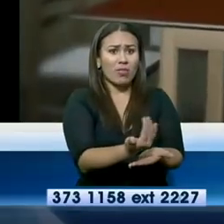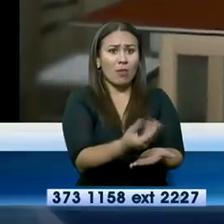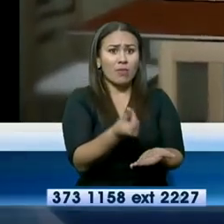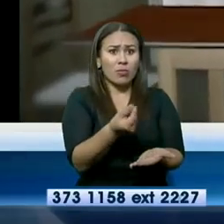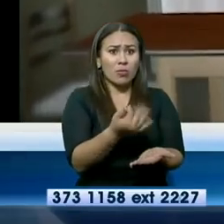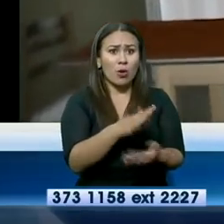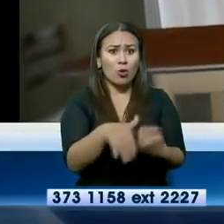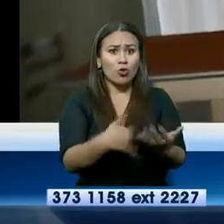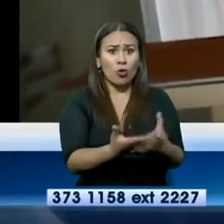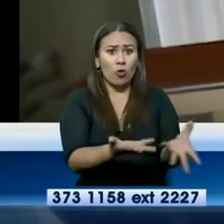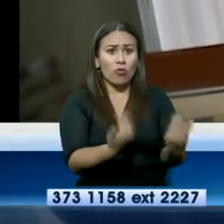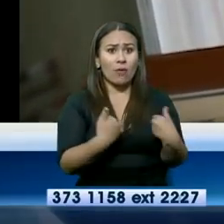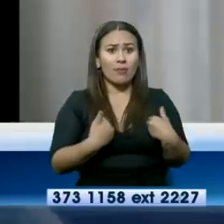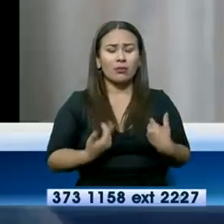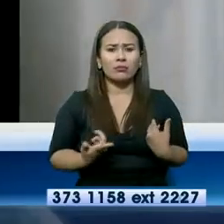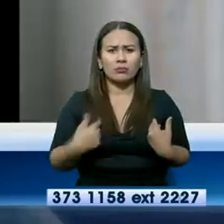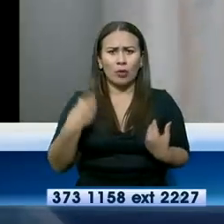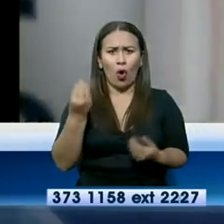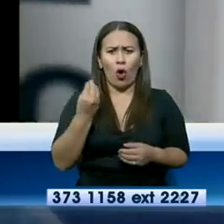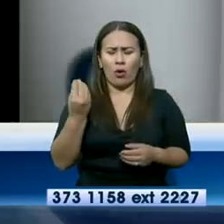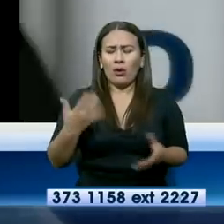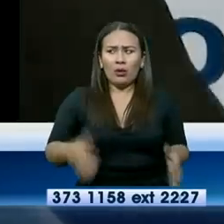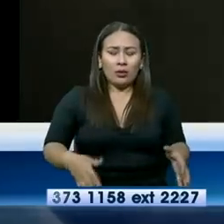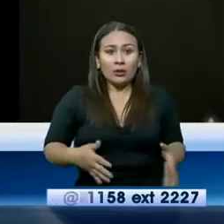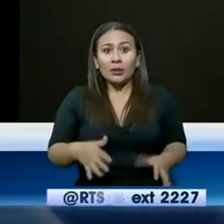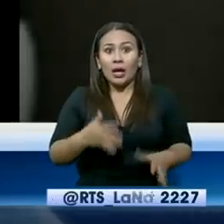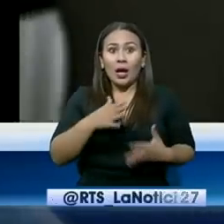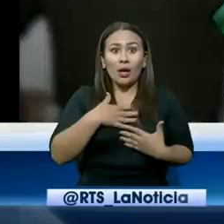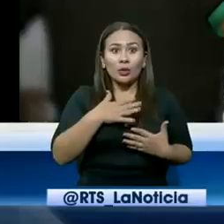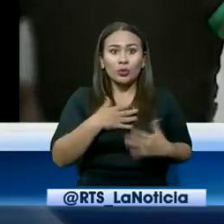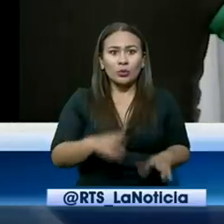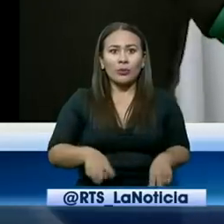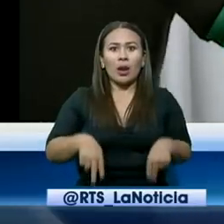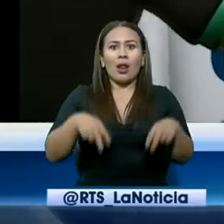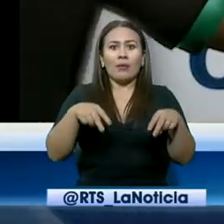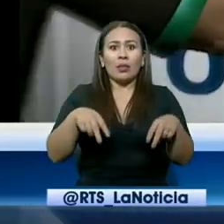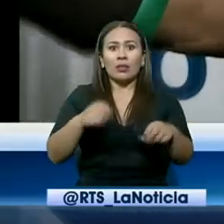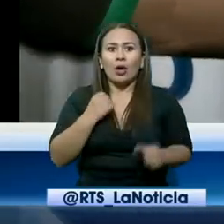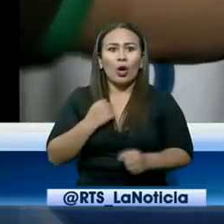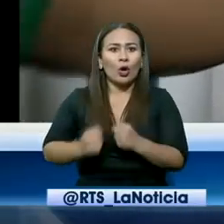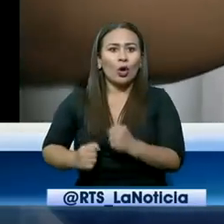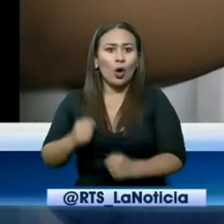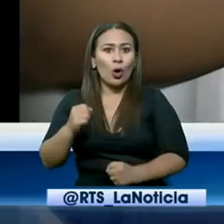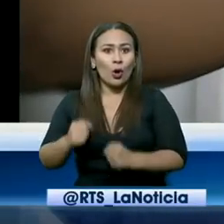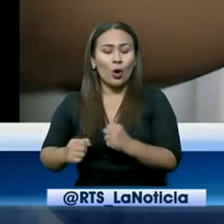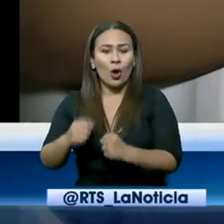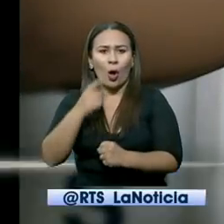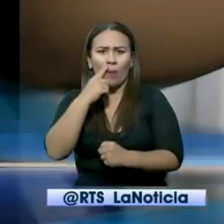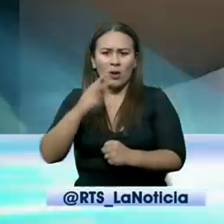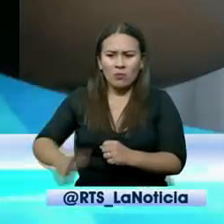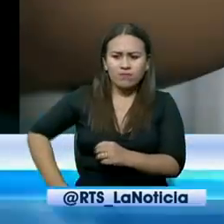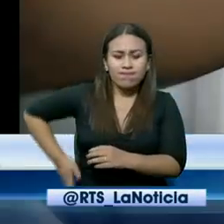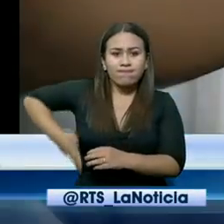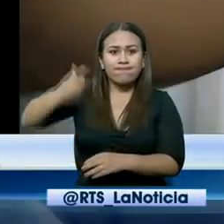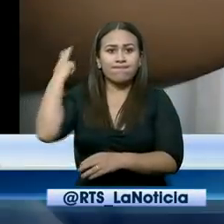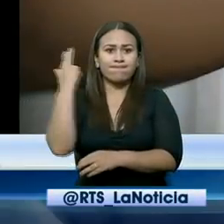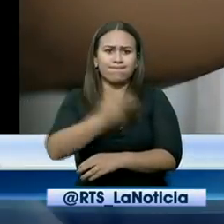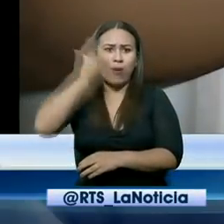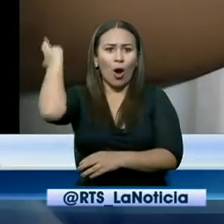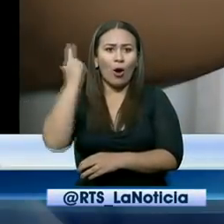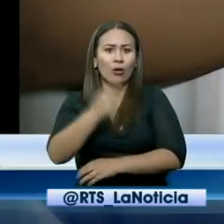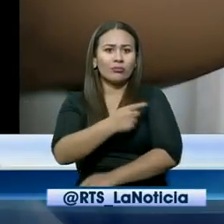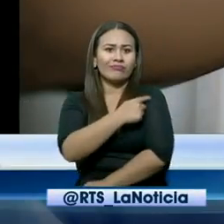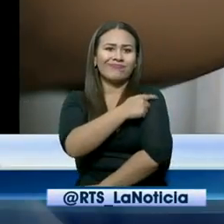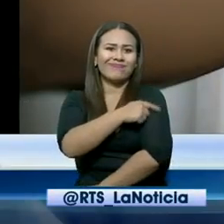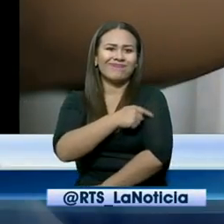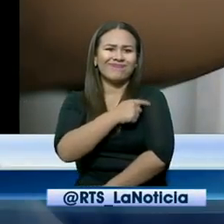dame todo, le dijo. Entonces el muchacho desesperado, asustado, se levantó y se fue corriendo. Y el tipo atrás nomás que sacó de una la pistola y ¡guac!, le pegó